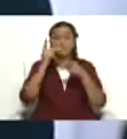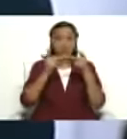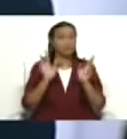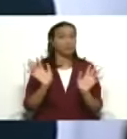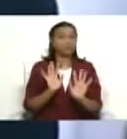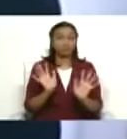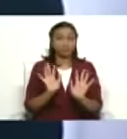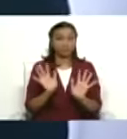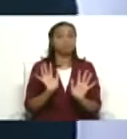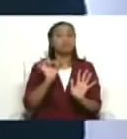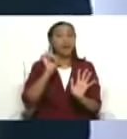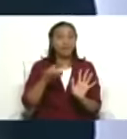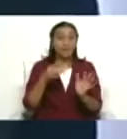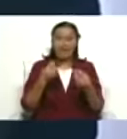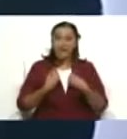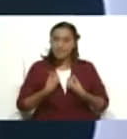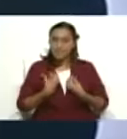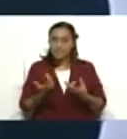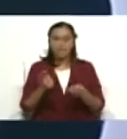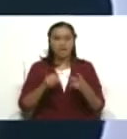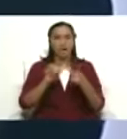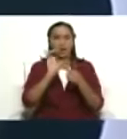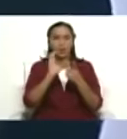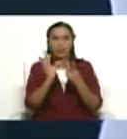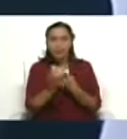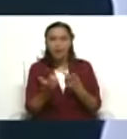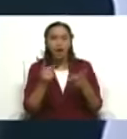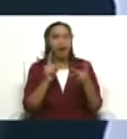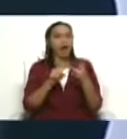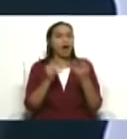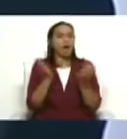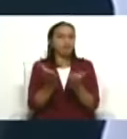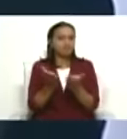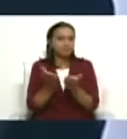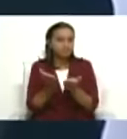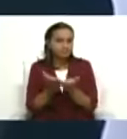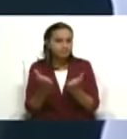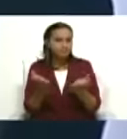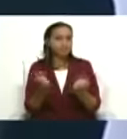vida cultural, académica, religiosa,